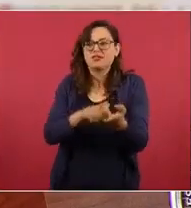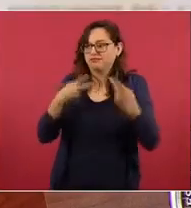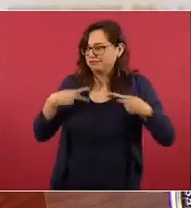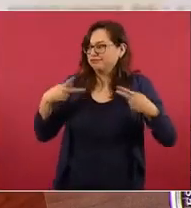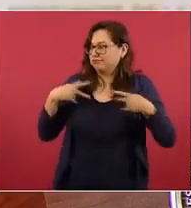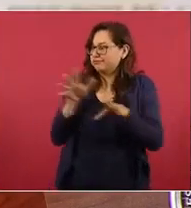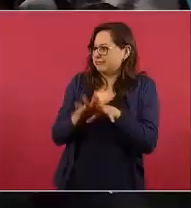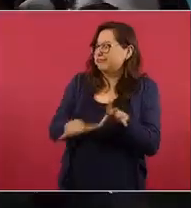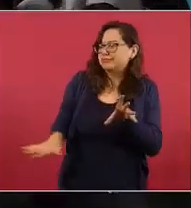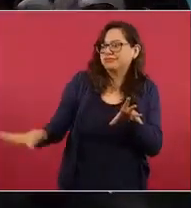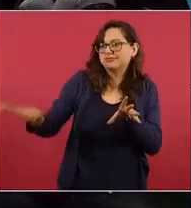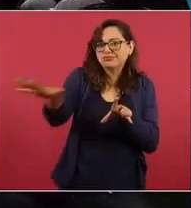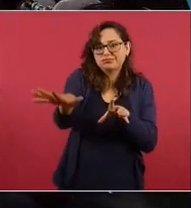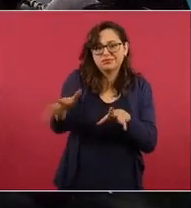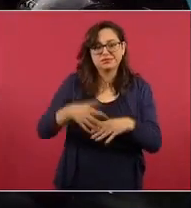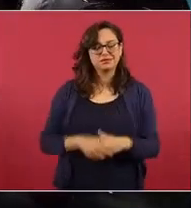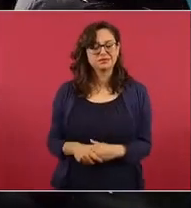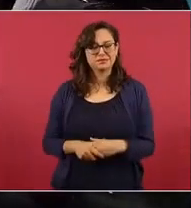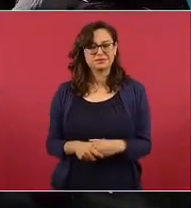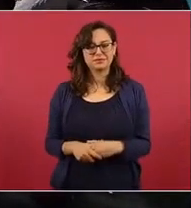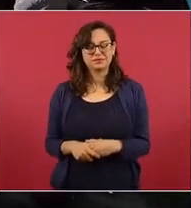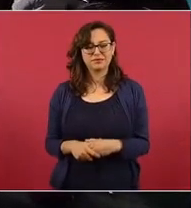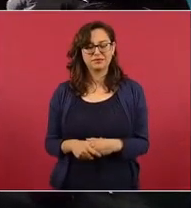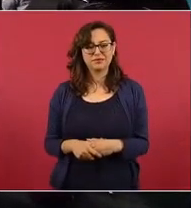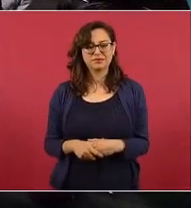Uno de los más leídos